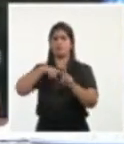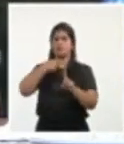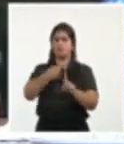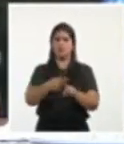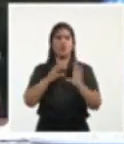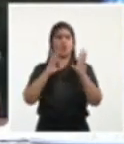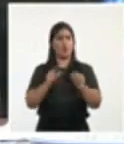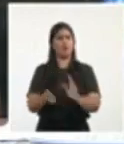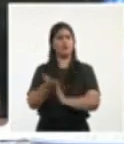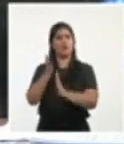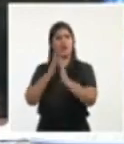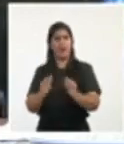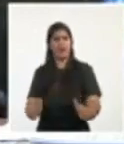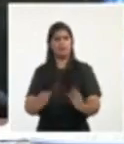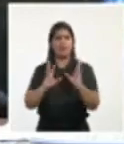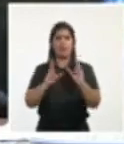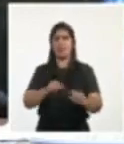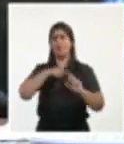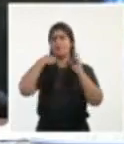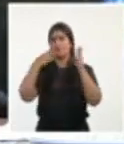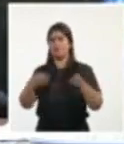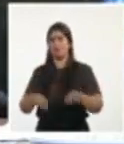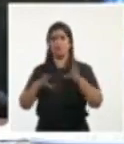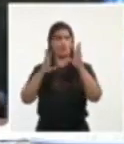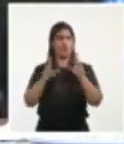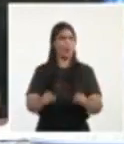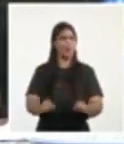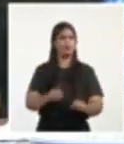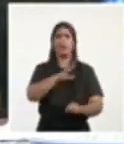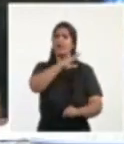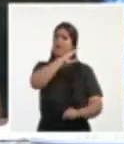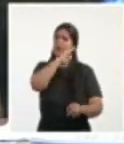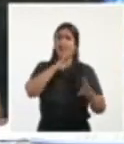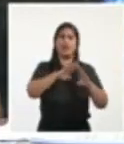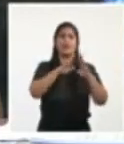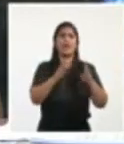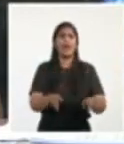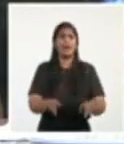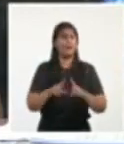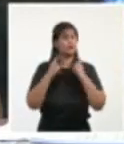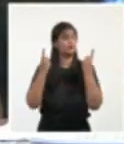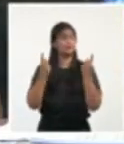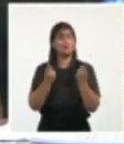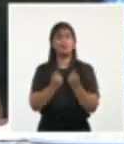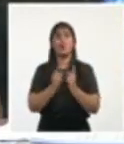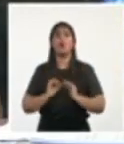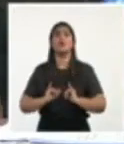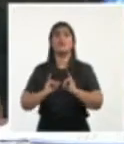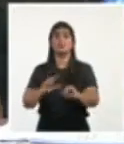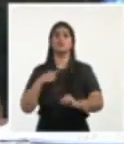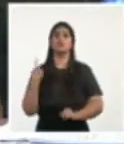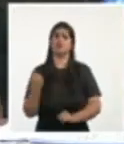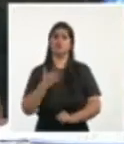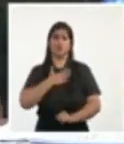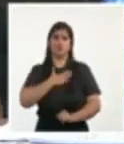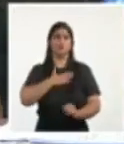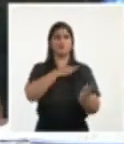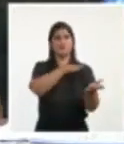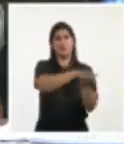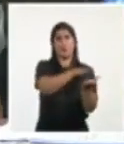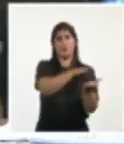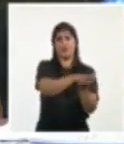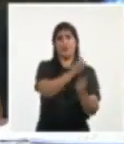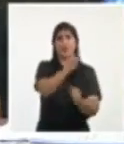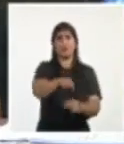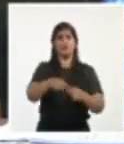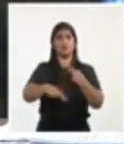dieron. Ese dato que puede ocurrir en cualquier rincón de Cuba y que podemos darlo y podemos darlo a las 6 de la mañana como cierre,